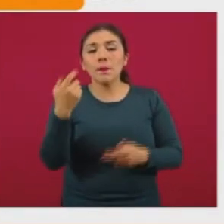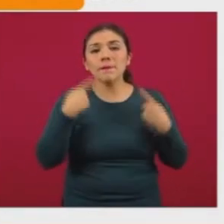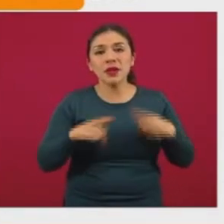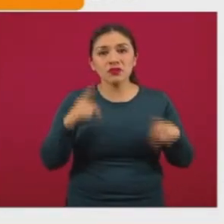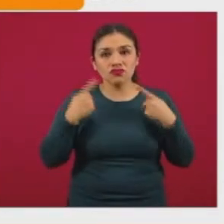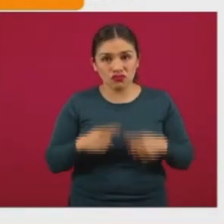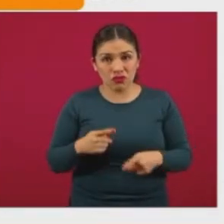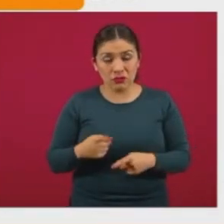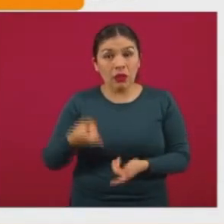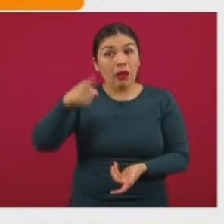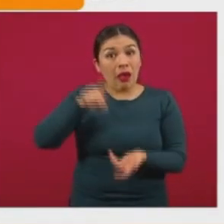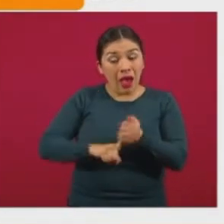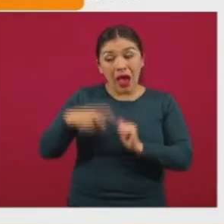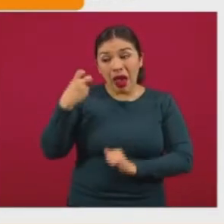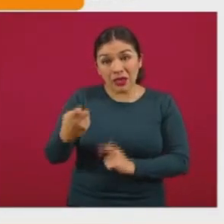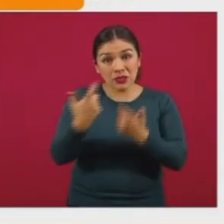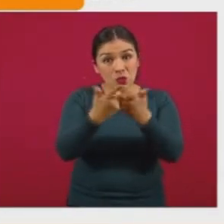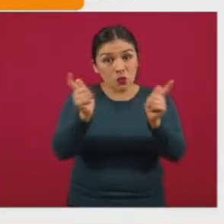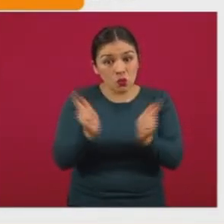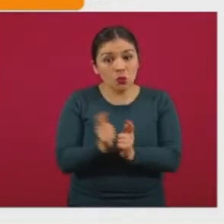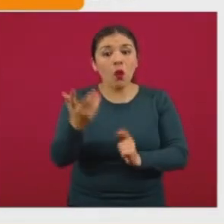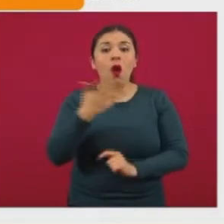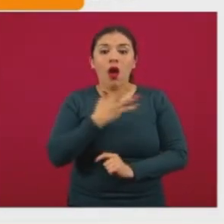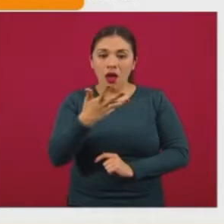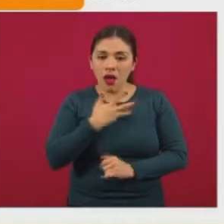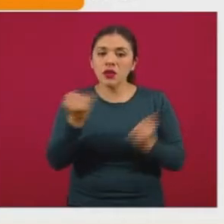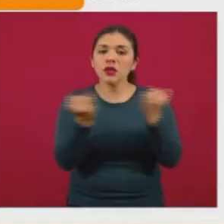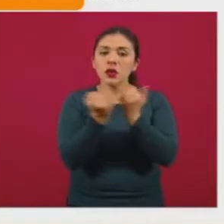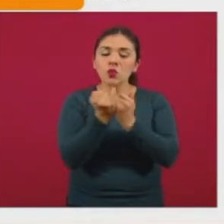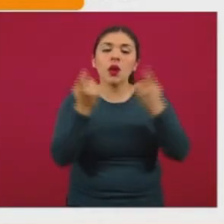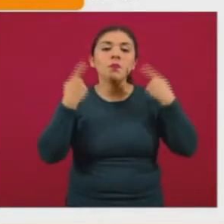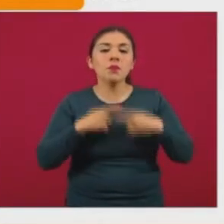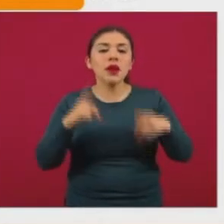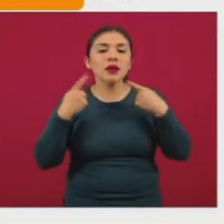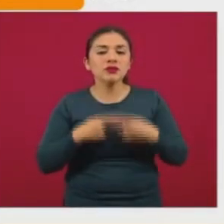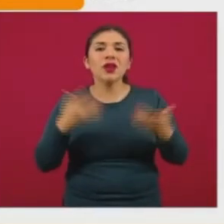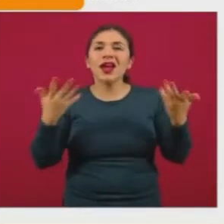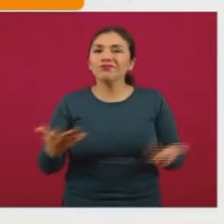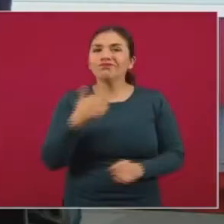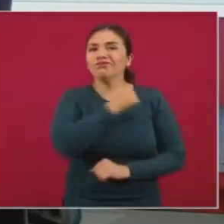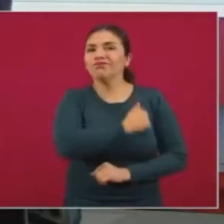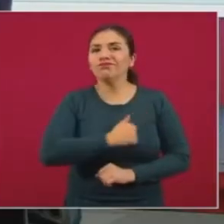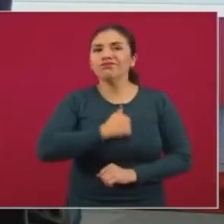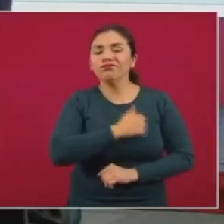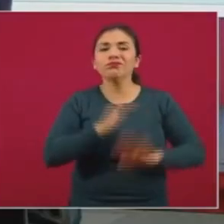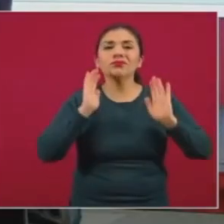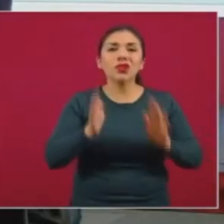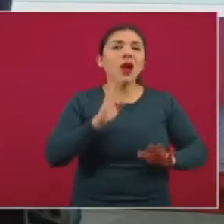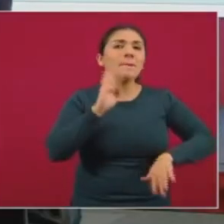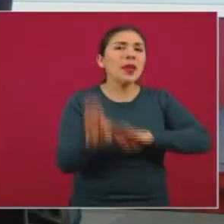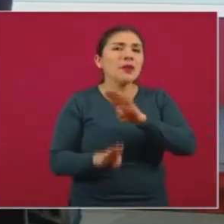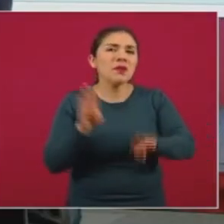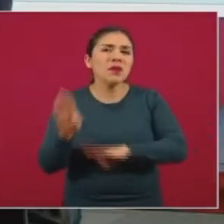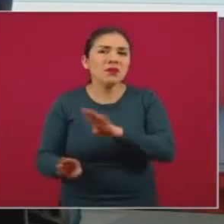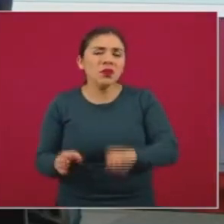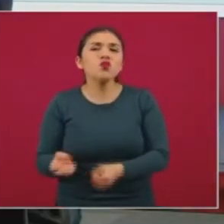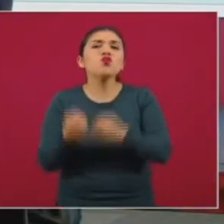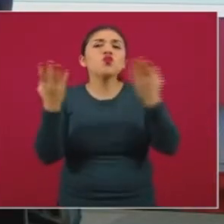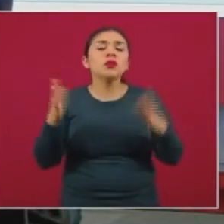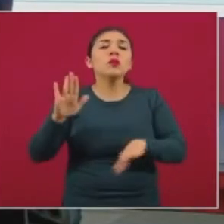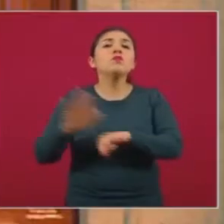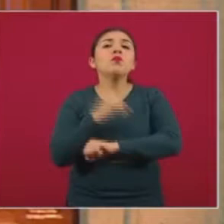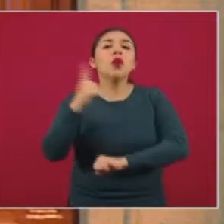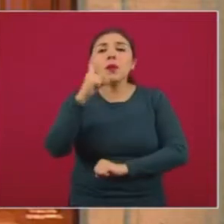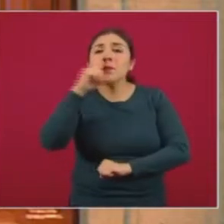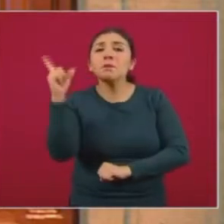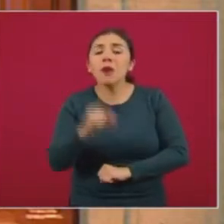1.182.249. Dentro de este grupo se encuentran aquellas personas que también lamentablemente han perdido la vida a